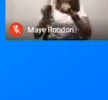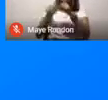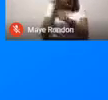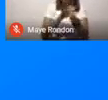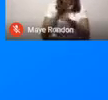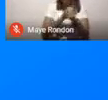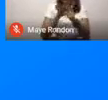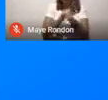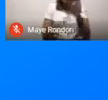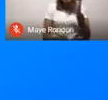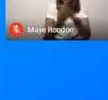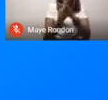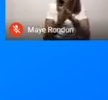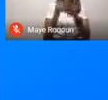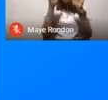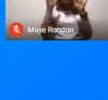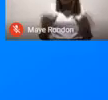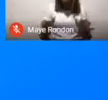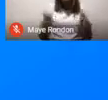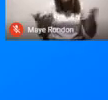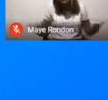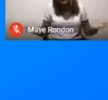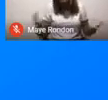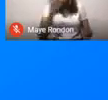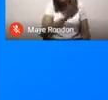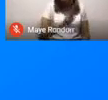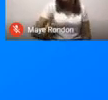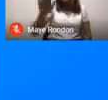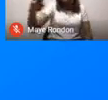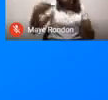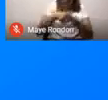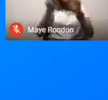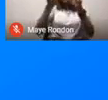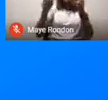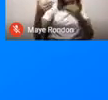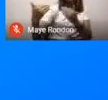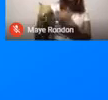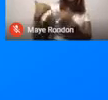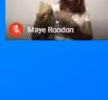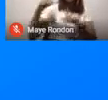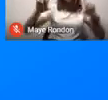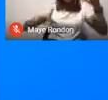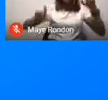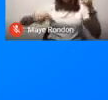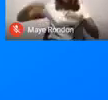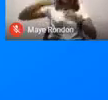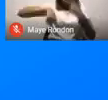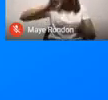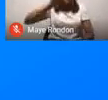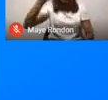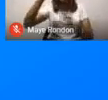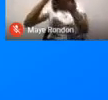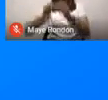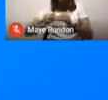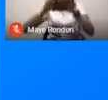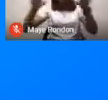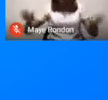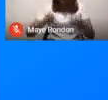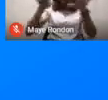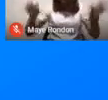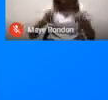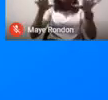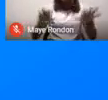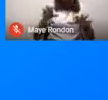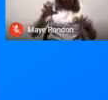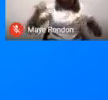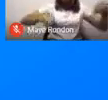situaciones que ya ustedes abordarán en los temas de responsabilidad en el turismo, de otros tipos de actividades ilícitas